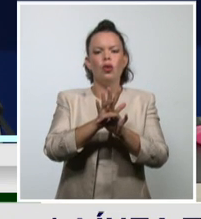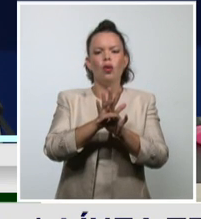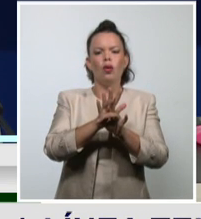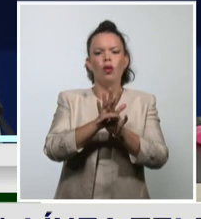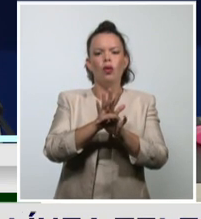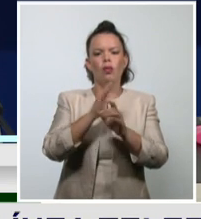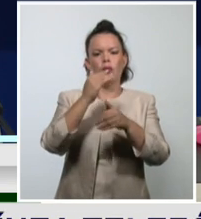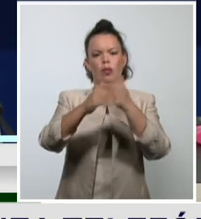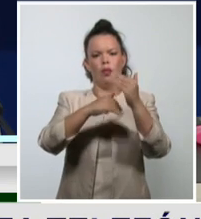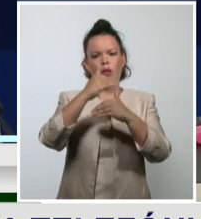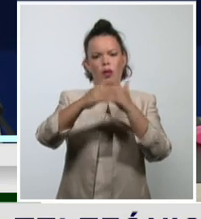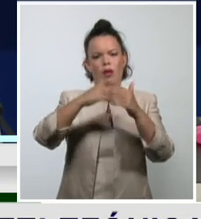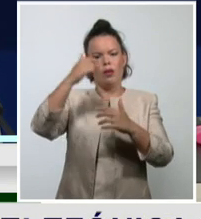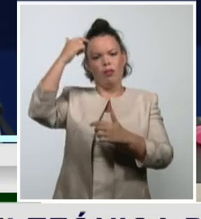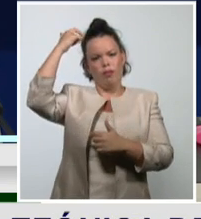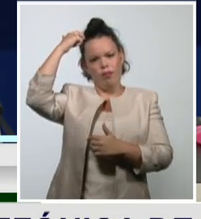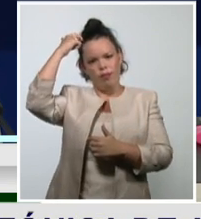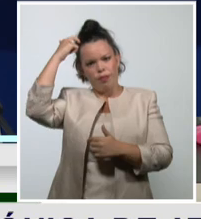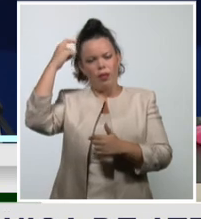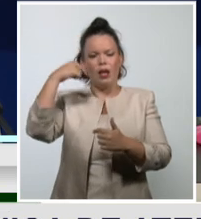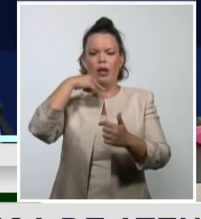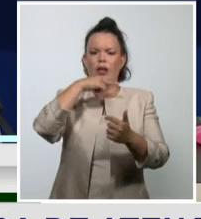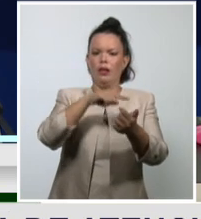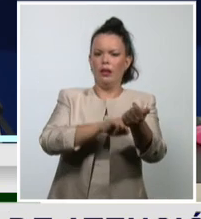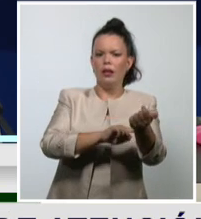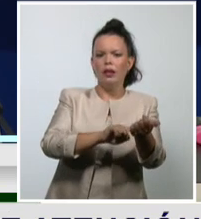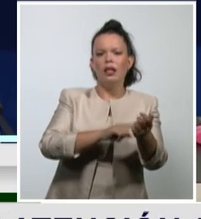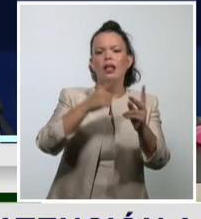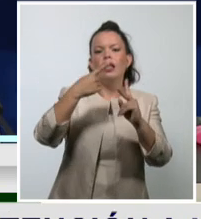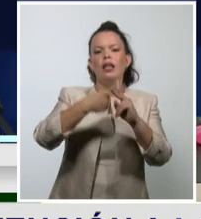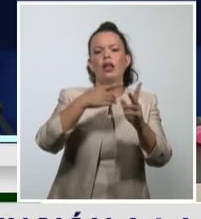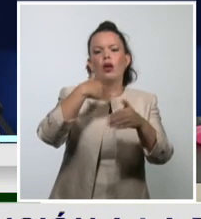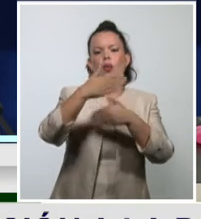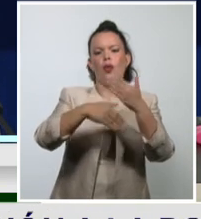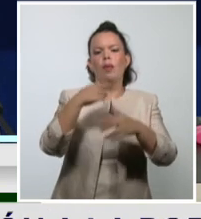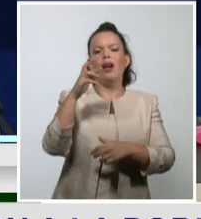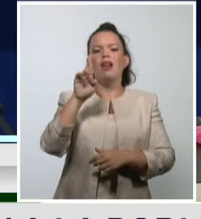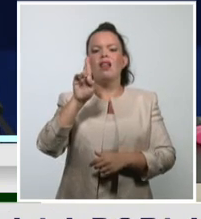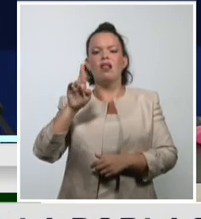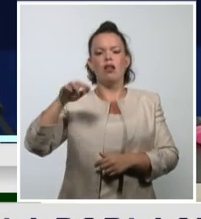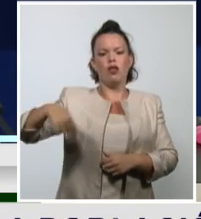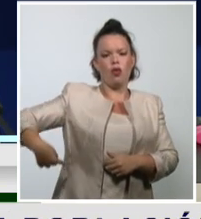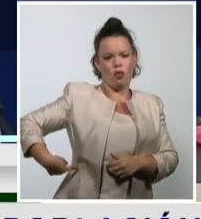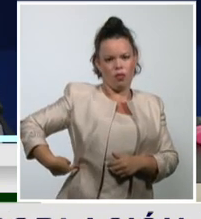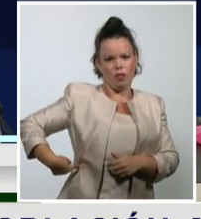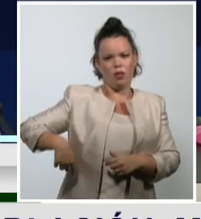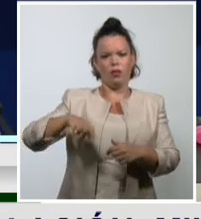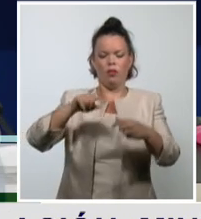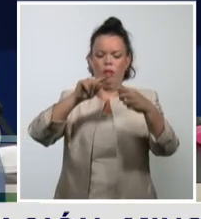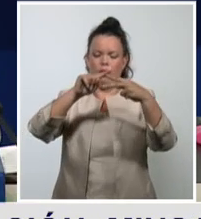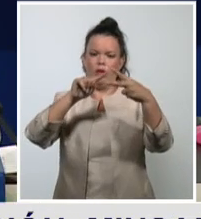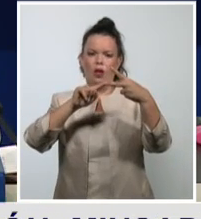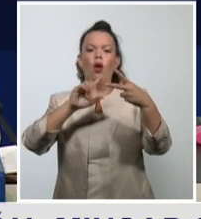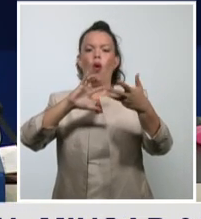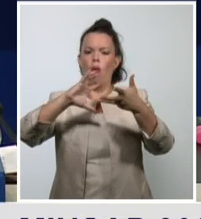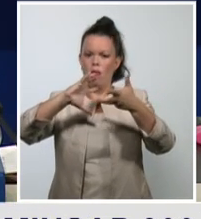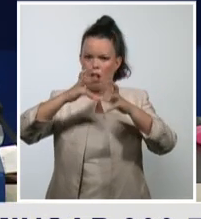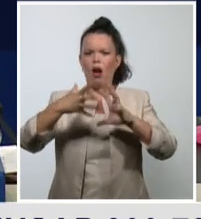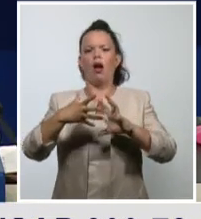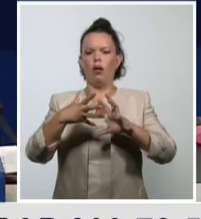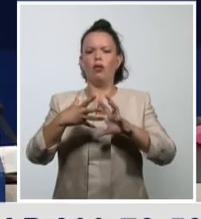encefalopatía hepatoamoniacal y una insuficiencia renal, que son dos complicaciones de esta enfermedad